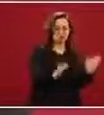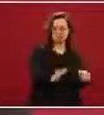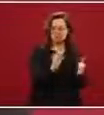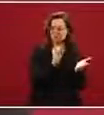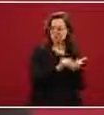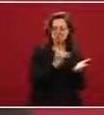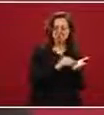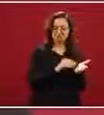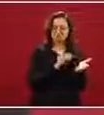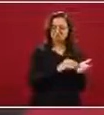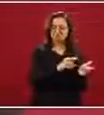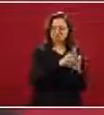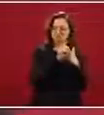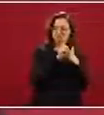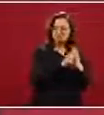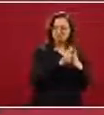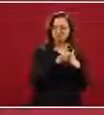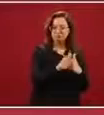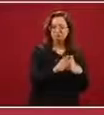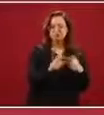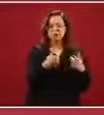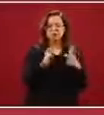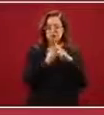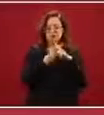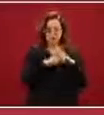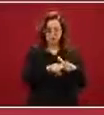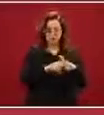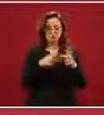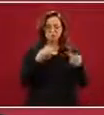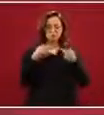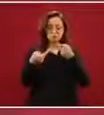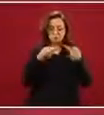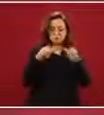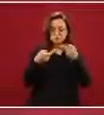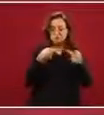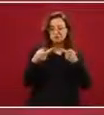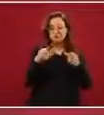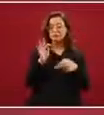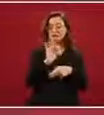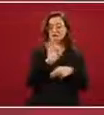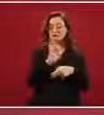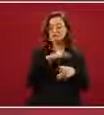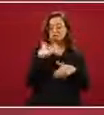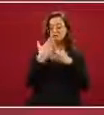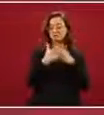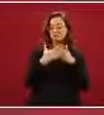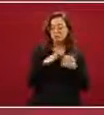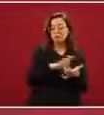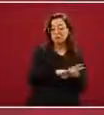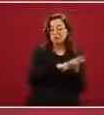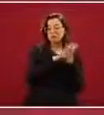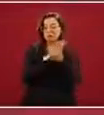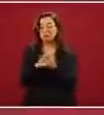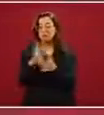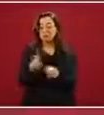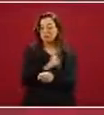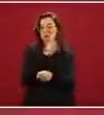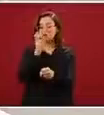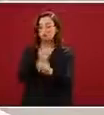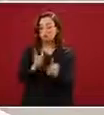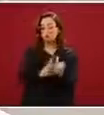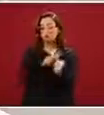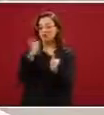nos estamos preparando para la segunda etapa, pero no podemos adelantar